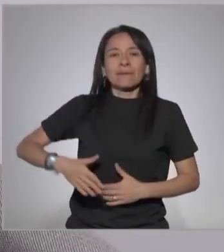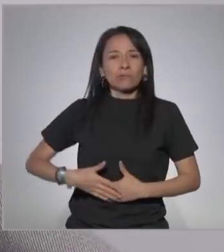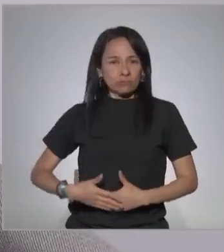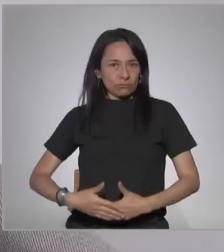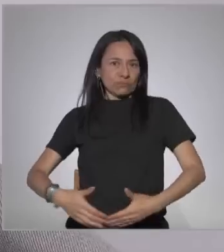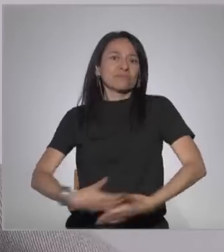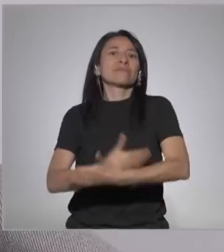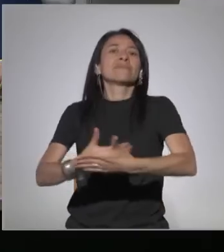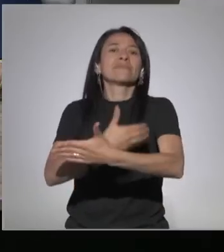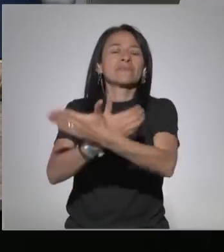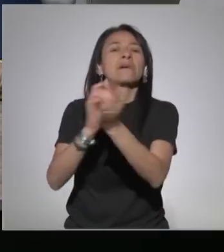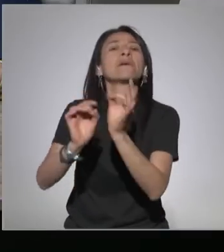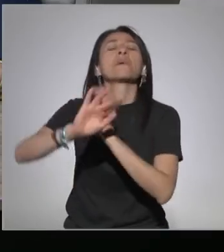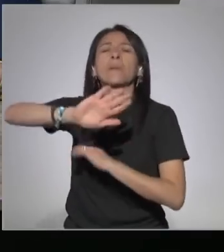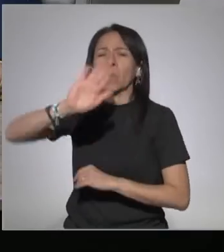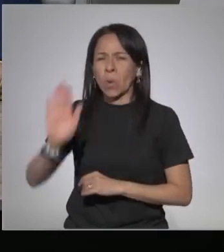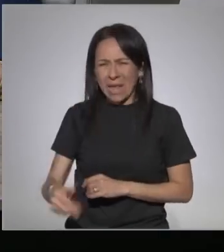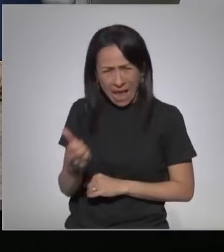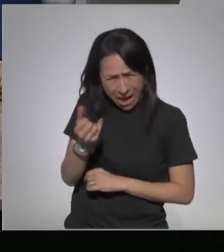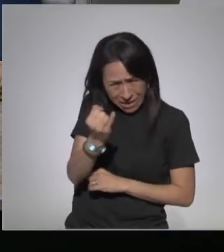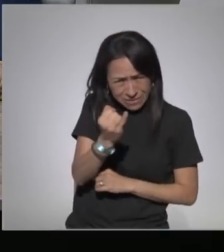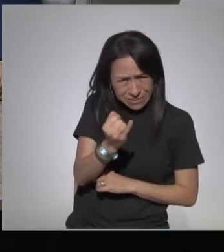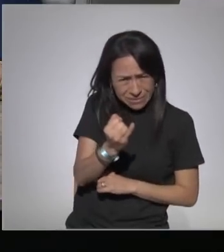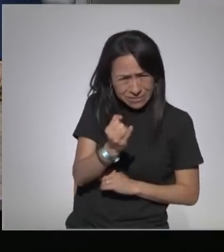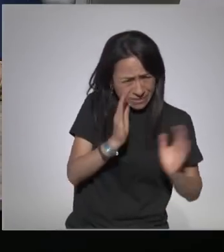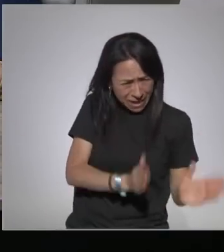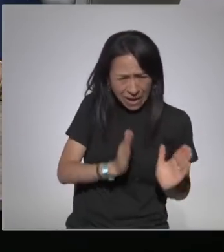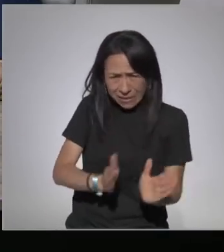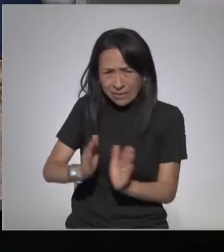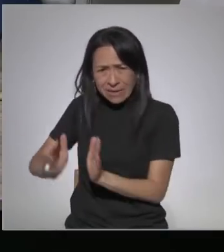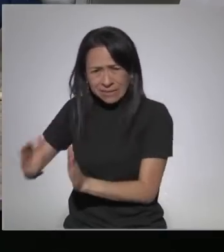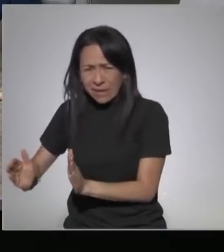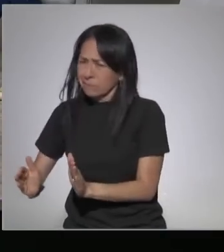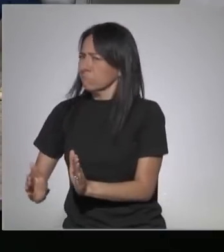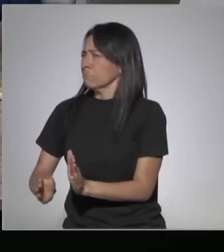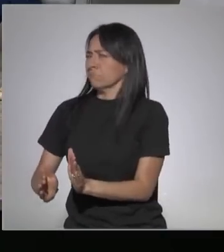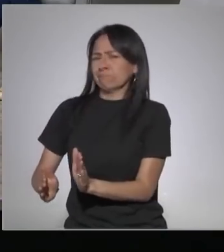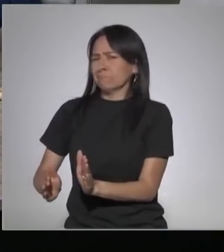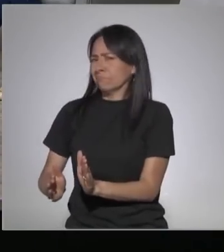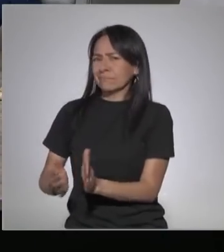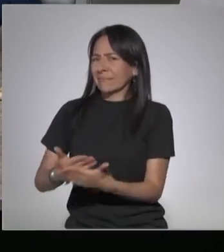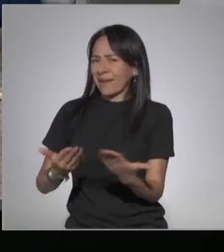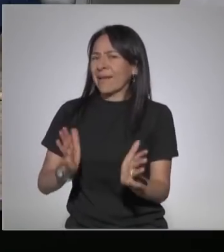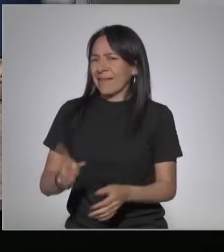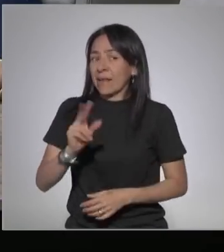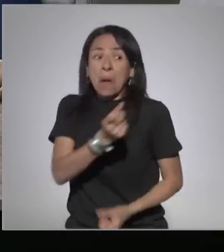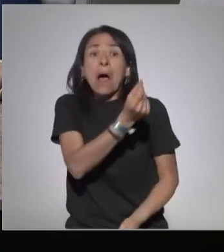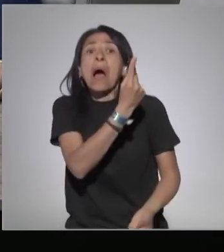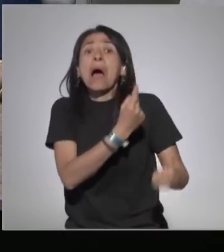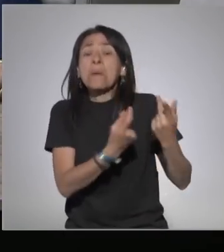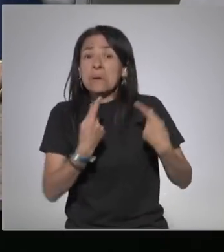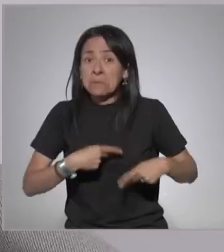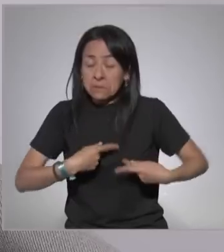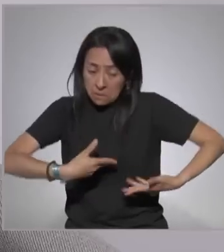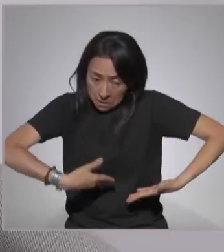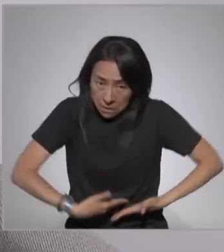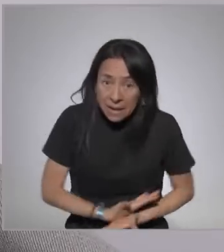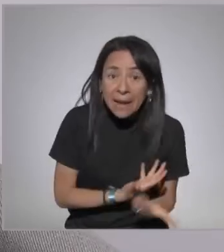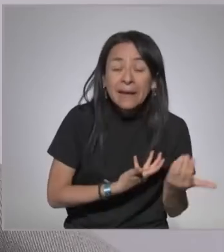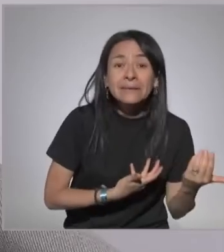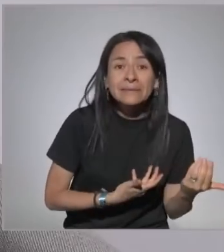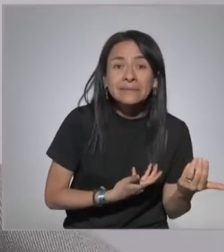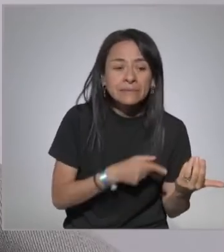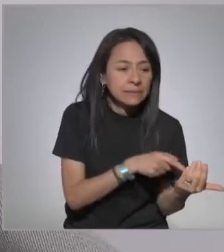hecho, esa concepción no es así. Algunos que nacen ni